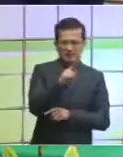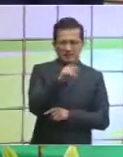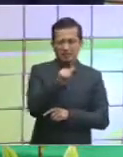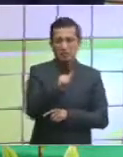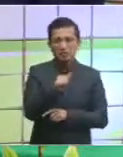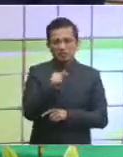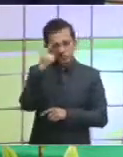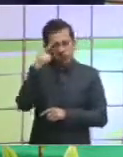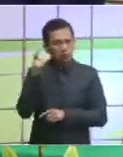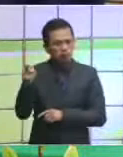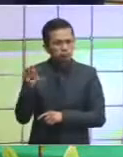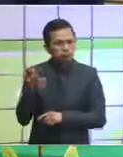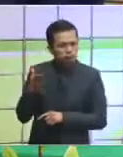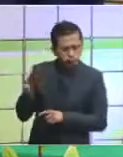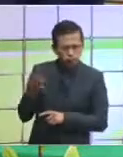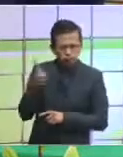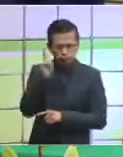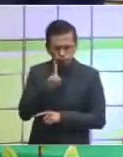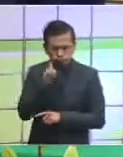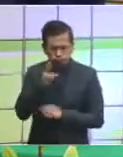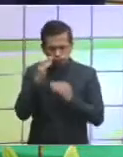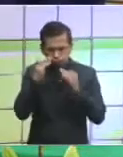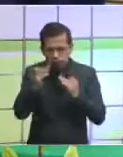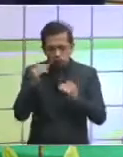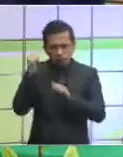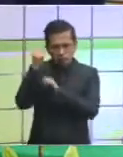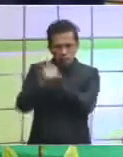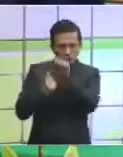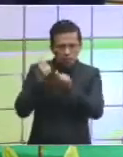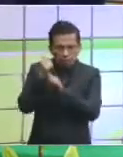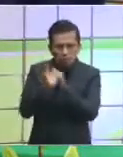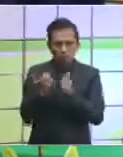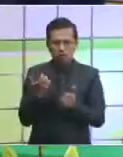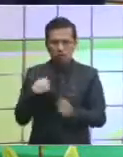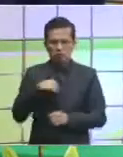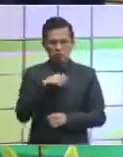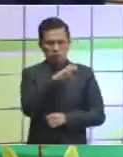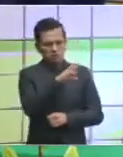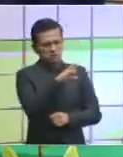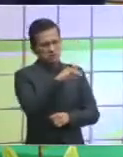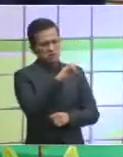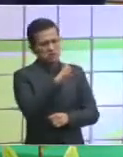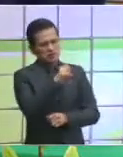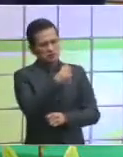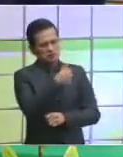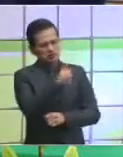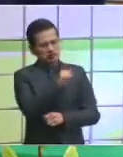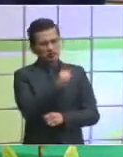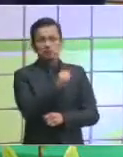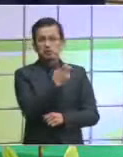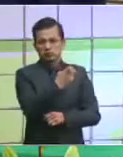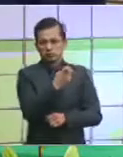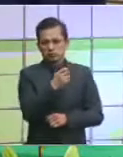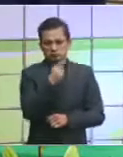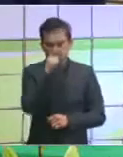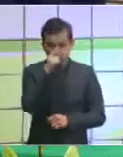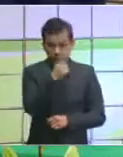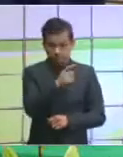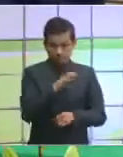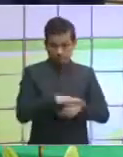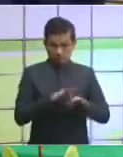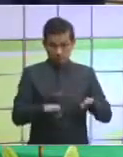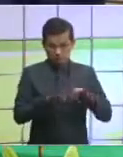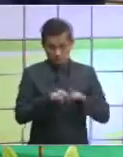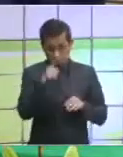antropológicas hemos acudido a instituciones como el ciesas que son los pilares